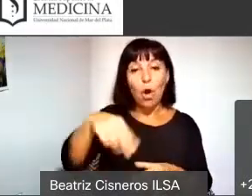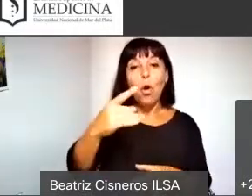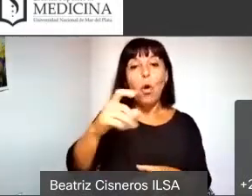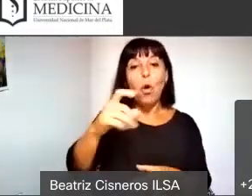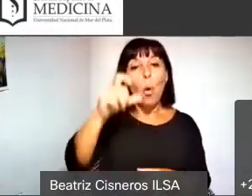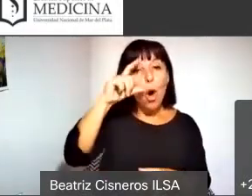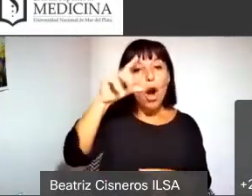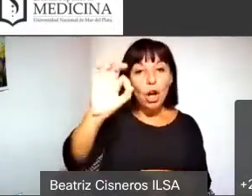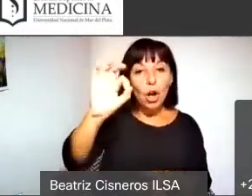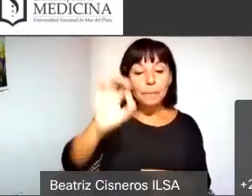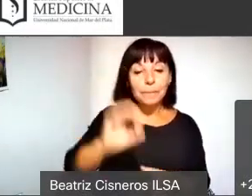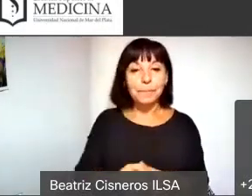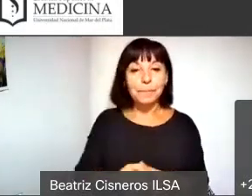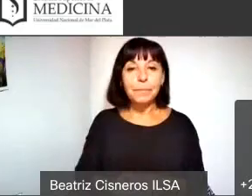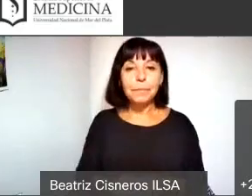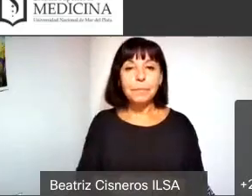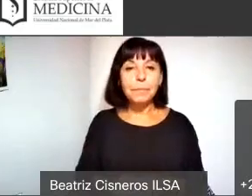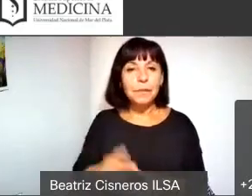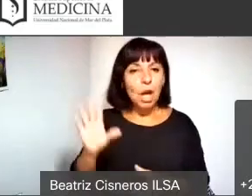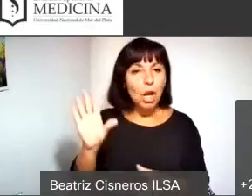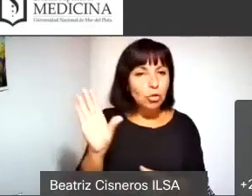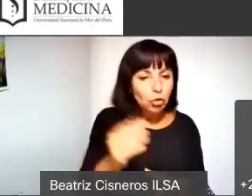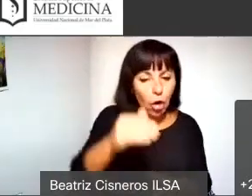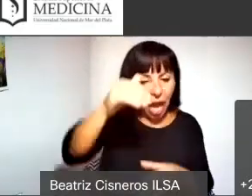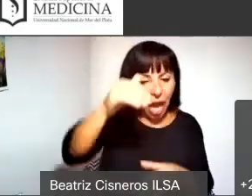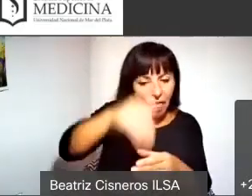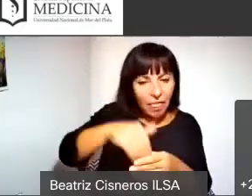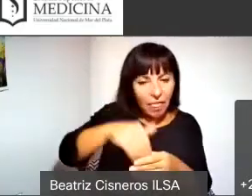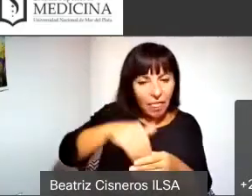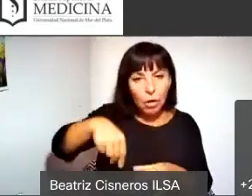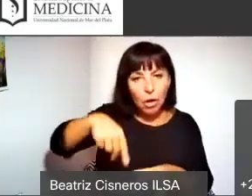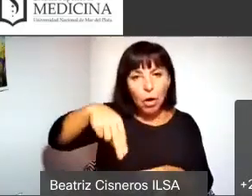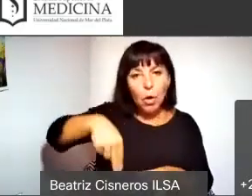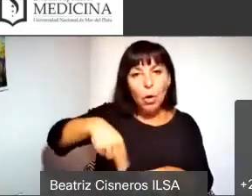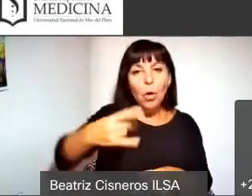Corresponde a todo lo que hay dentro del núcleo.